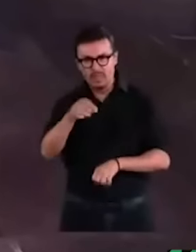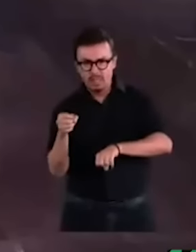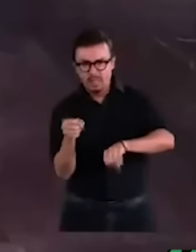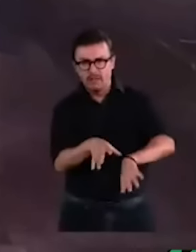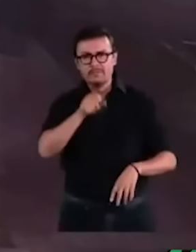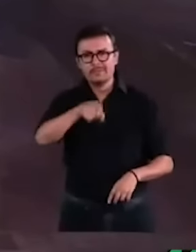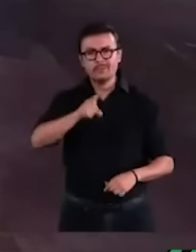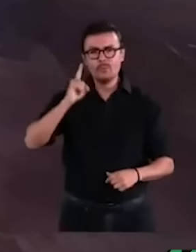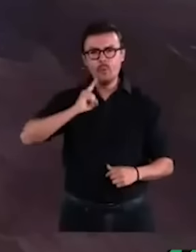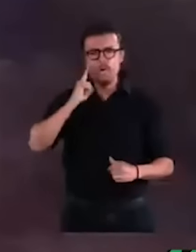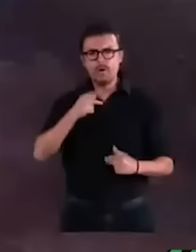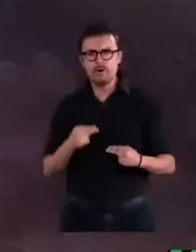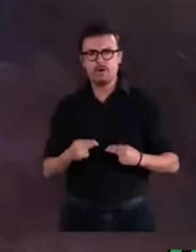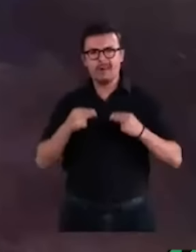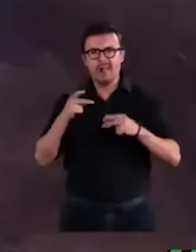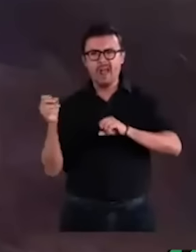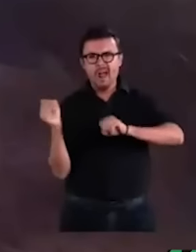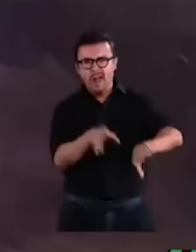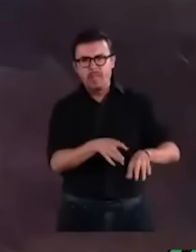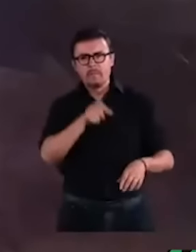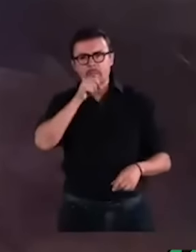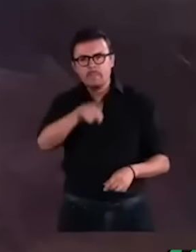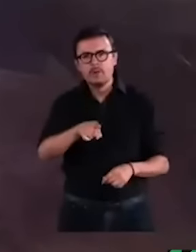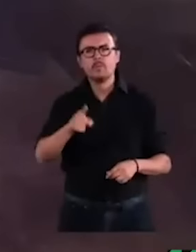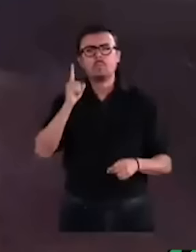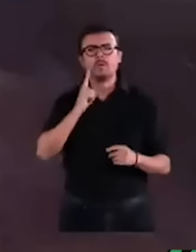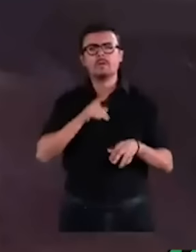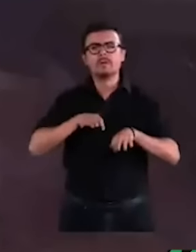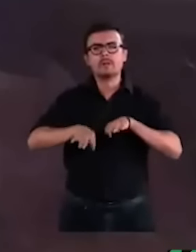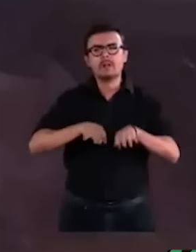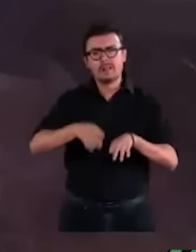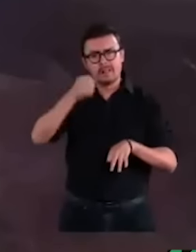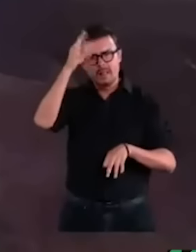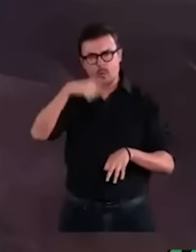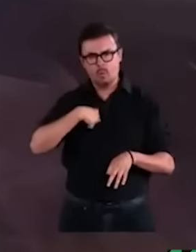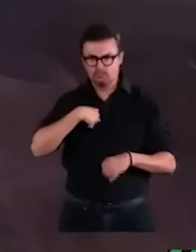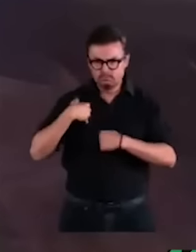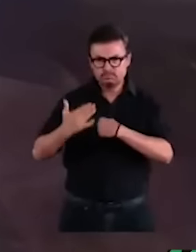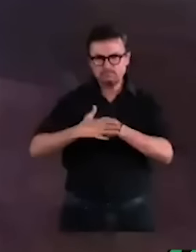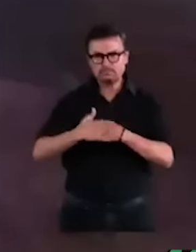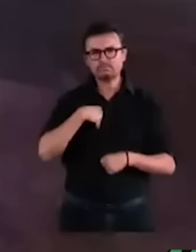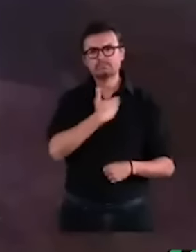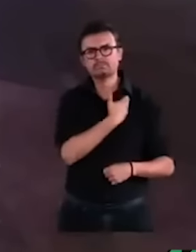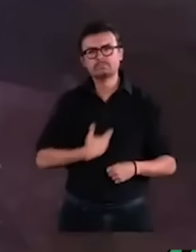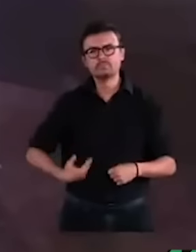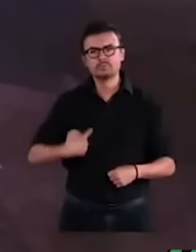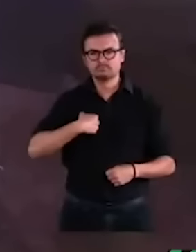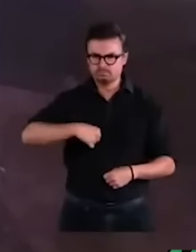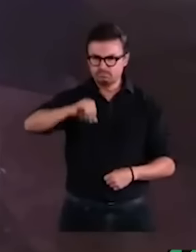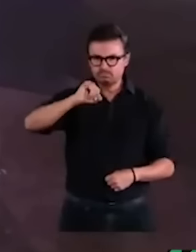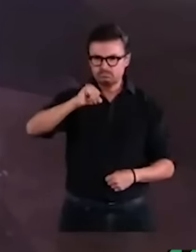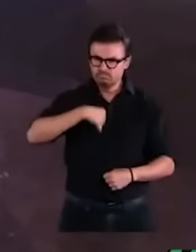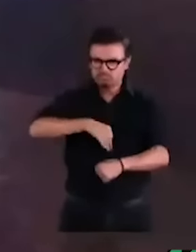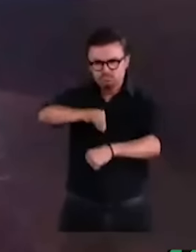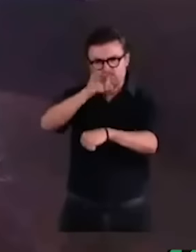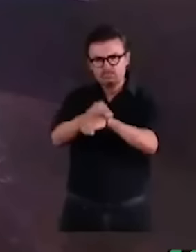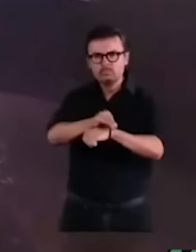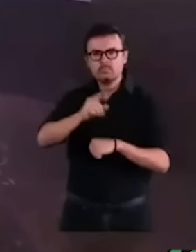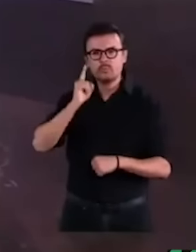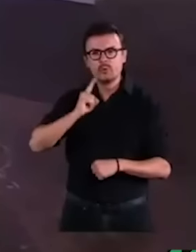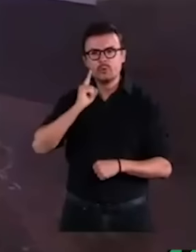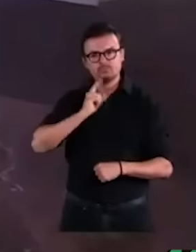cáncer y abandonaste a las mujeres trabajadoras. En mi gobierno, yo sí voy a ser una aliada de las mujeres.